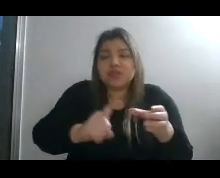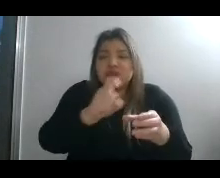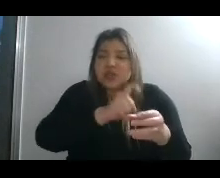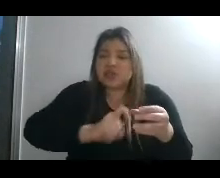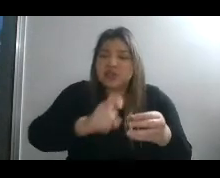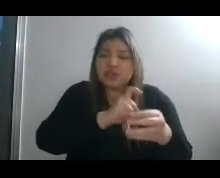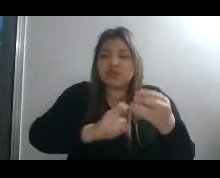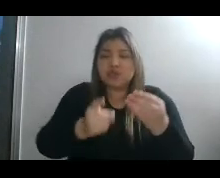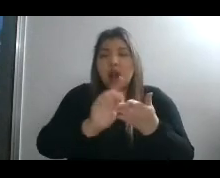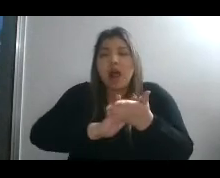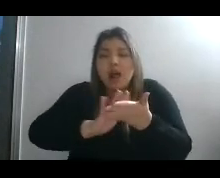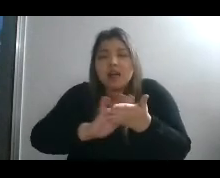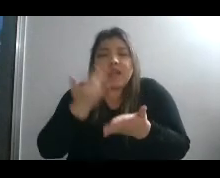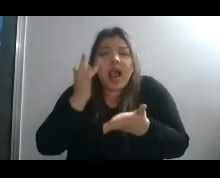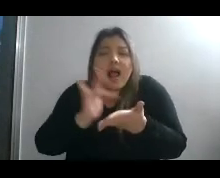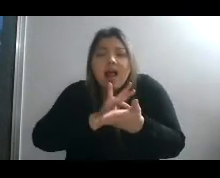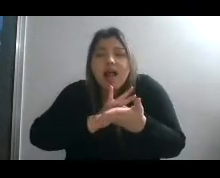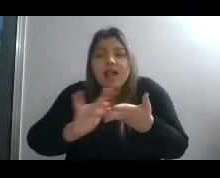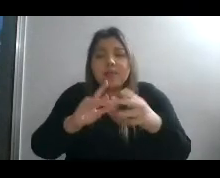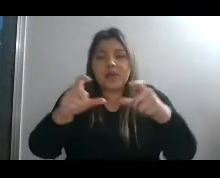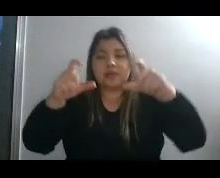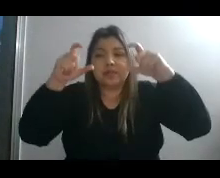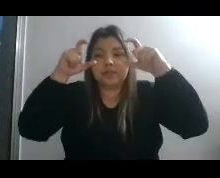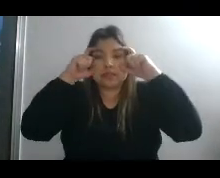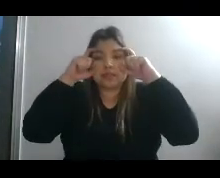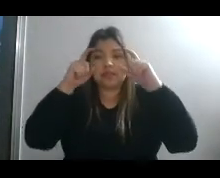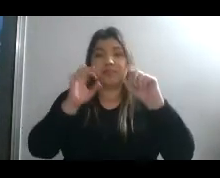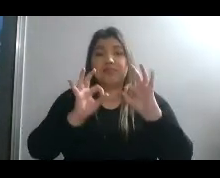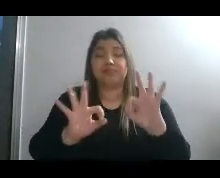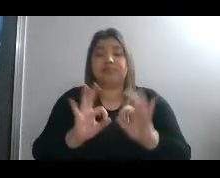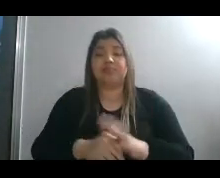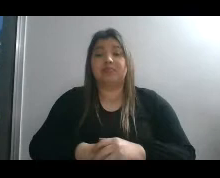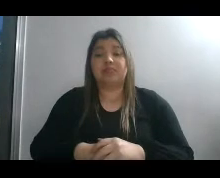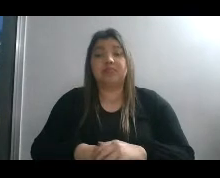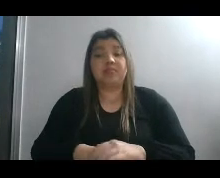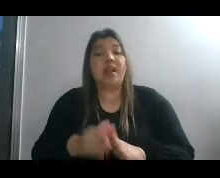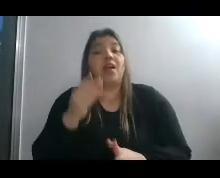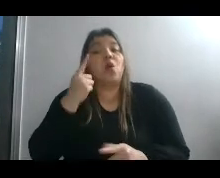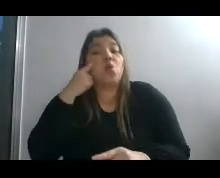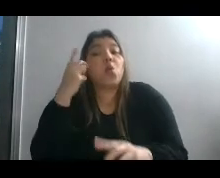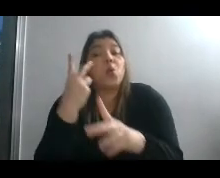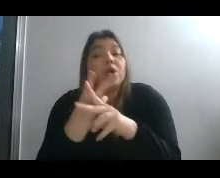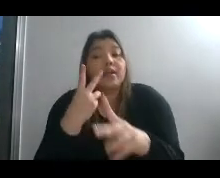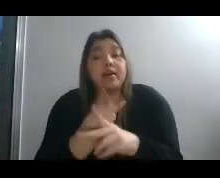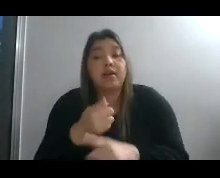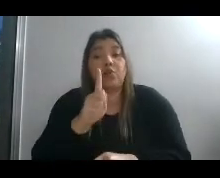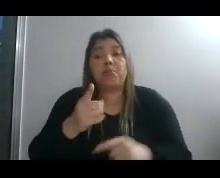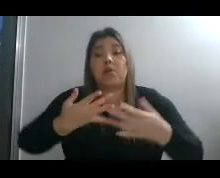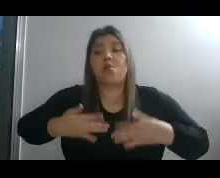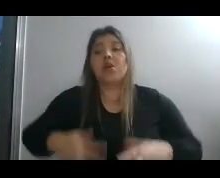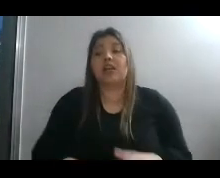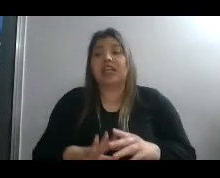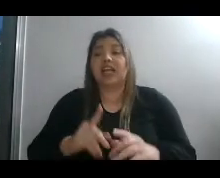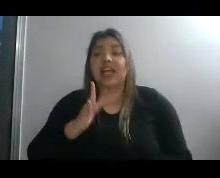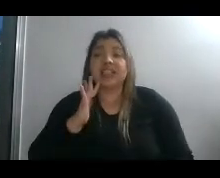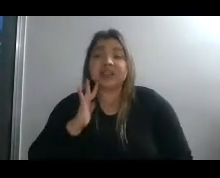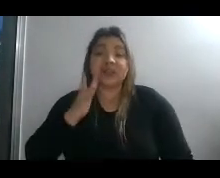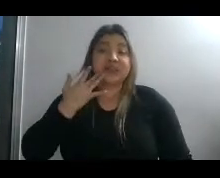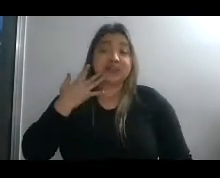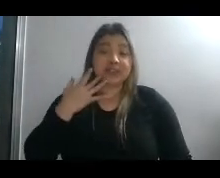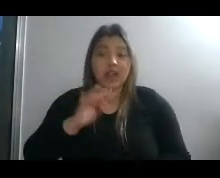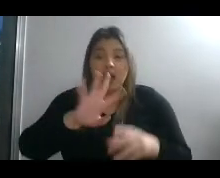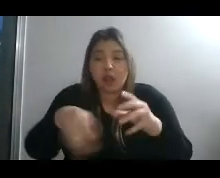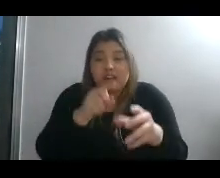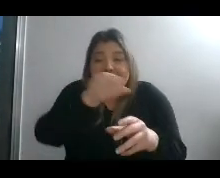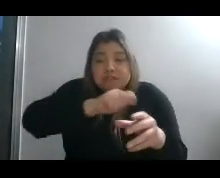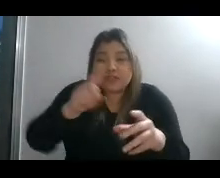desinfecciones o esas limpiezas porque podríamos utilizar algún producto corrosivo y podríamos dañar estas gafas como